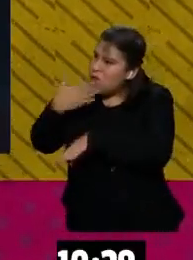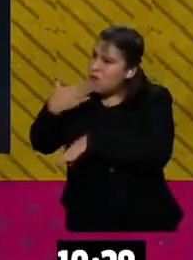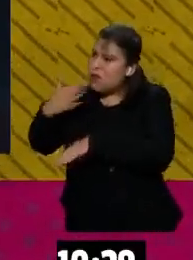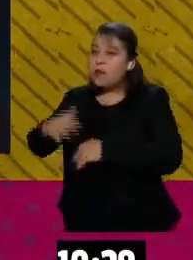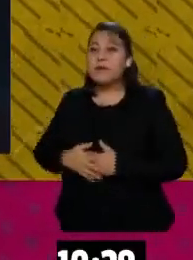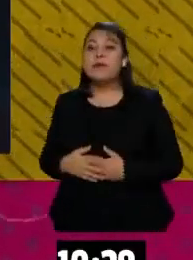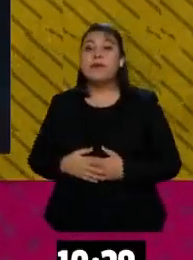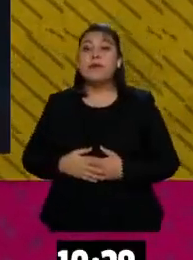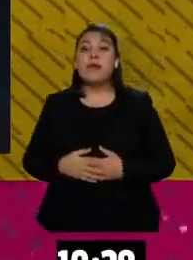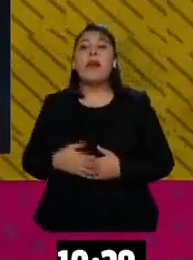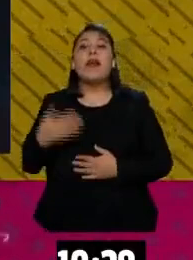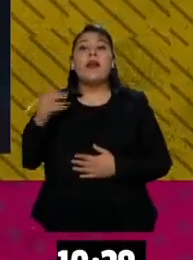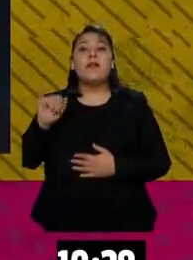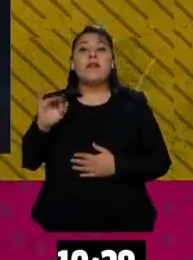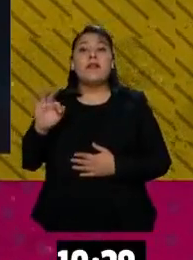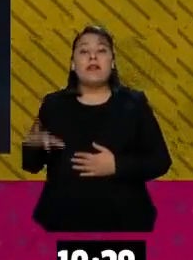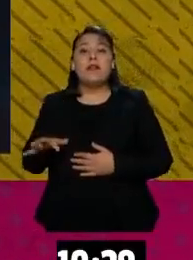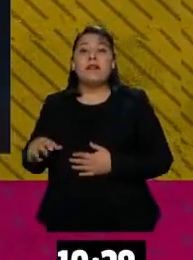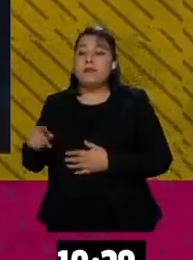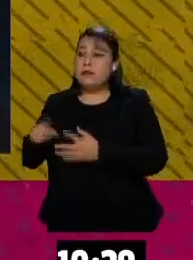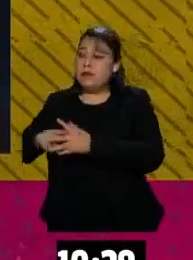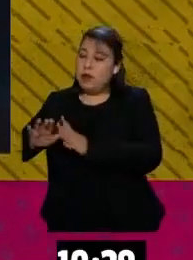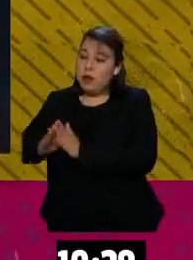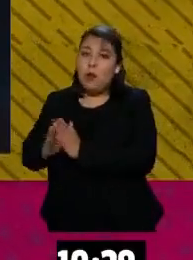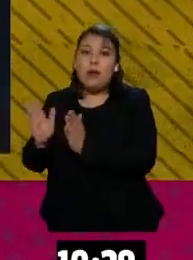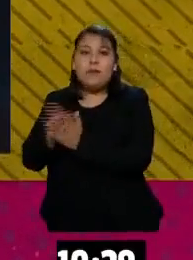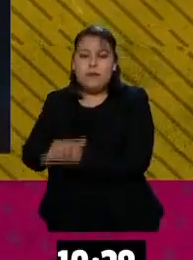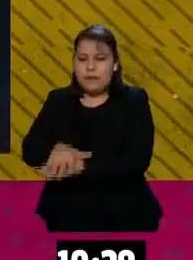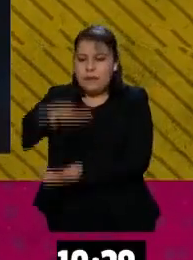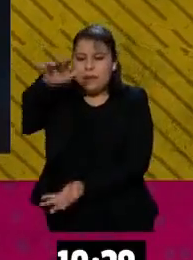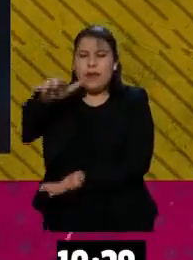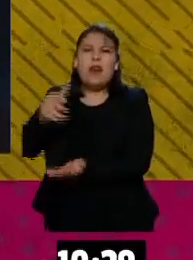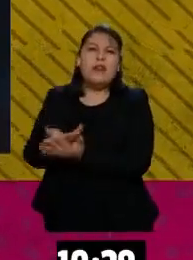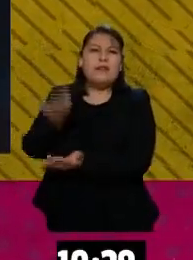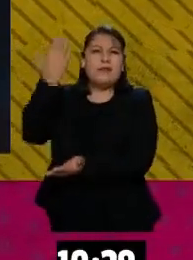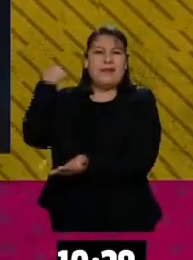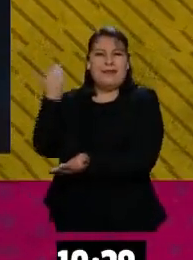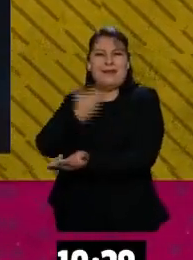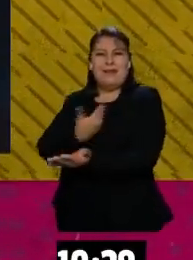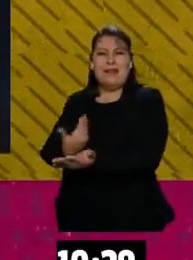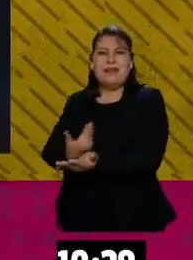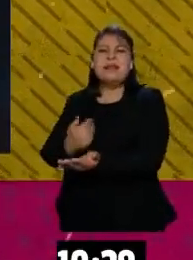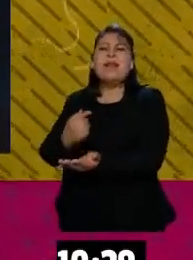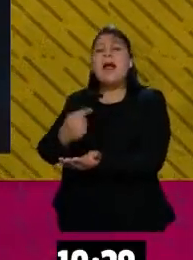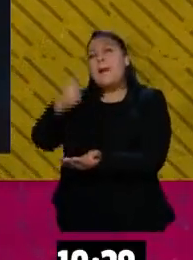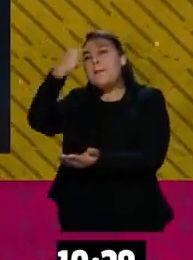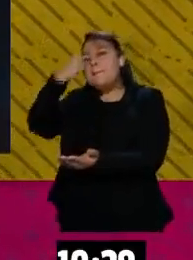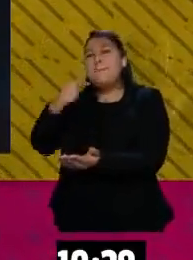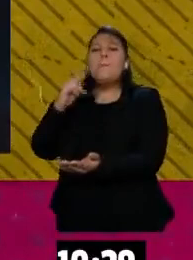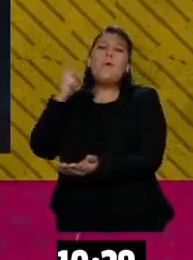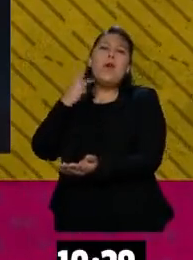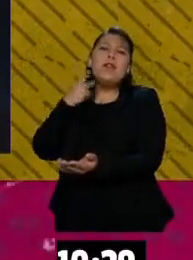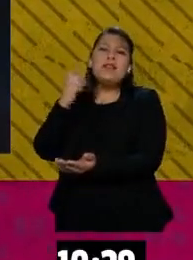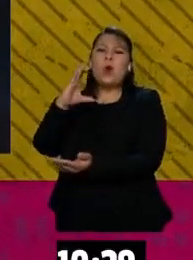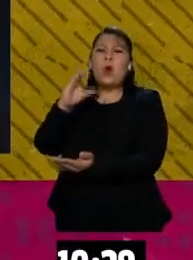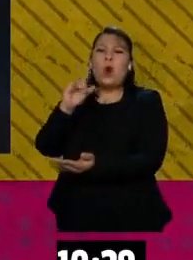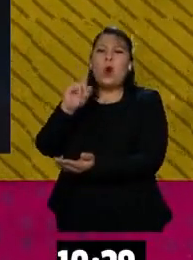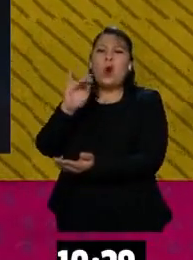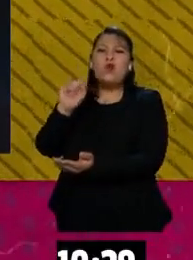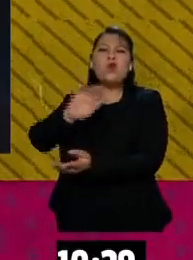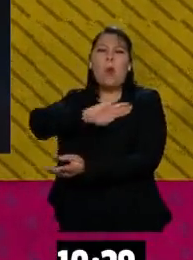República reabre el caso Colosio. Sí, lo atrajo otra vez. Sí. Exactamente, que lo reabre. Y también ahí está el tema de